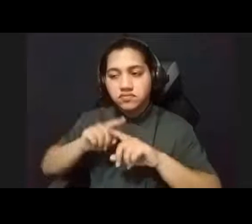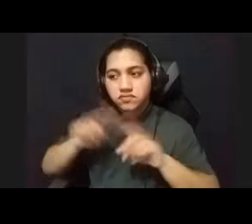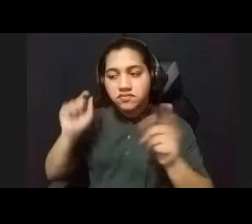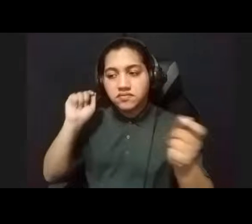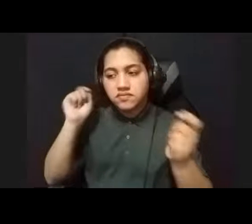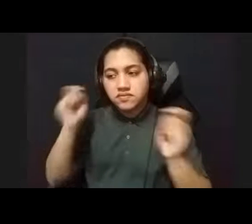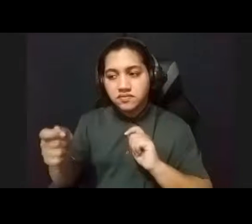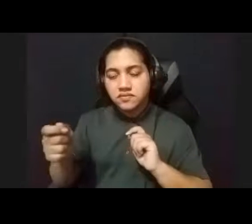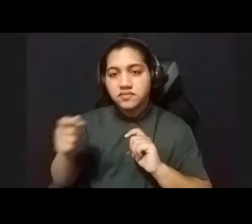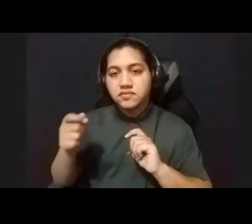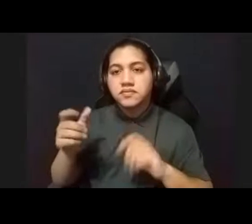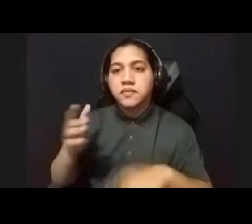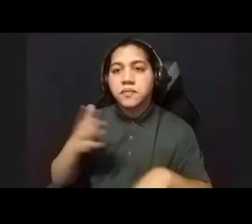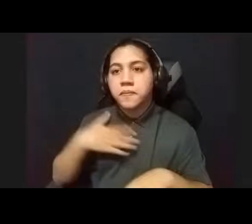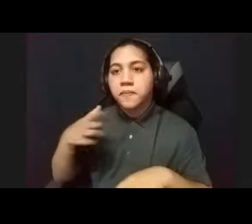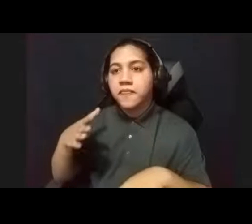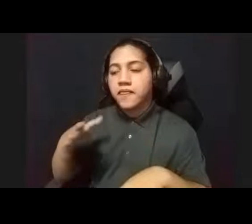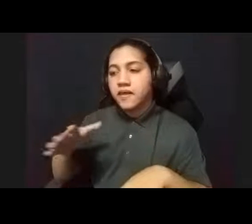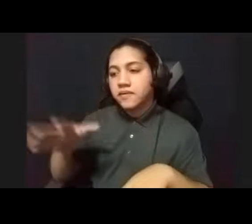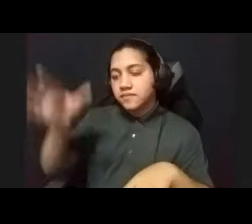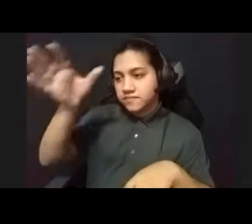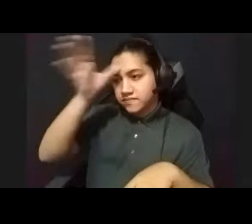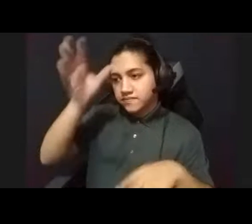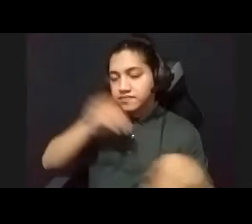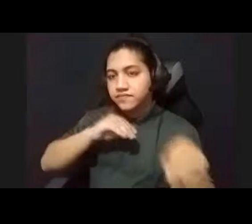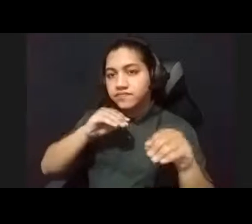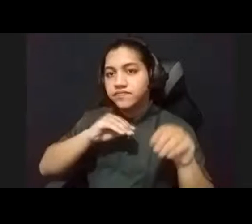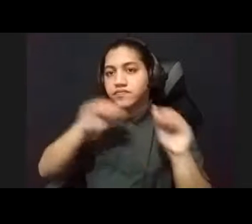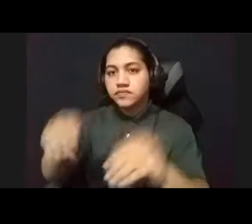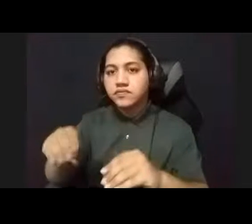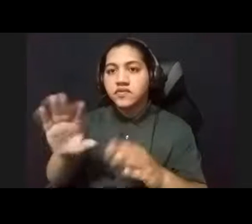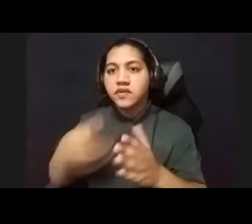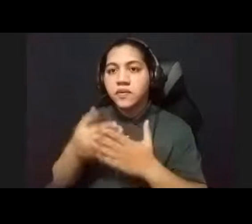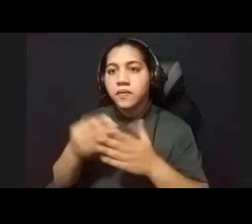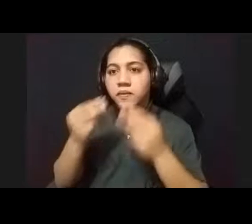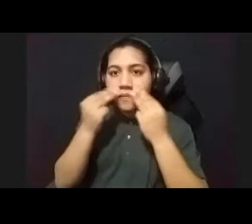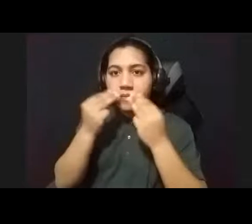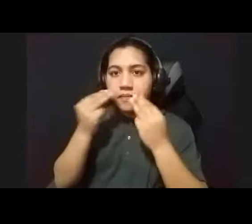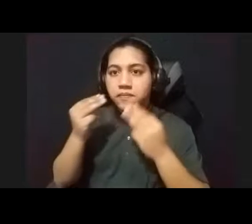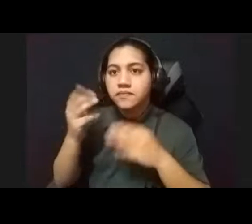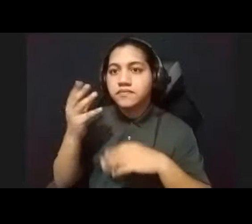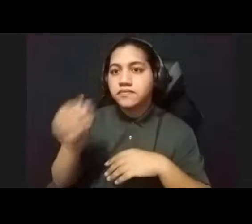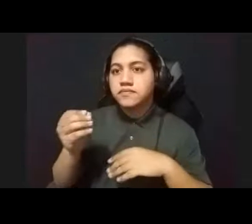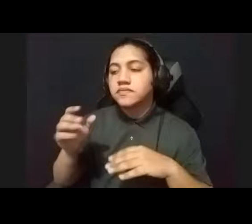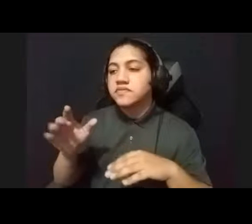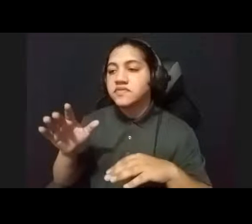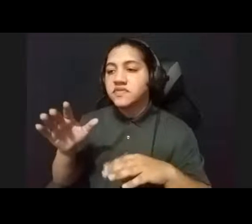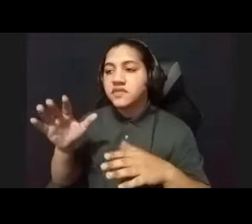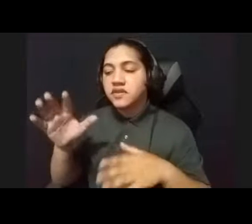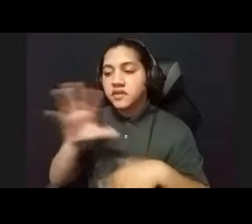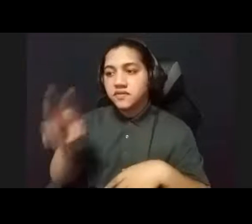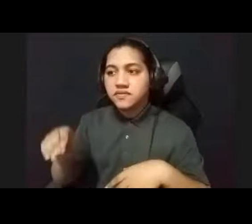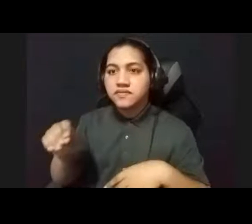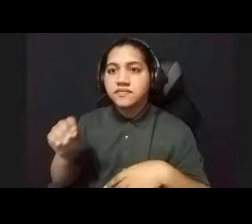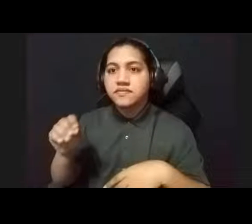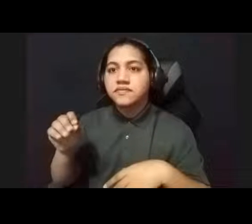padre fue un emigrante. Llegó a México en un barco de ganado que salió de África hacia América. Papi contaba